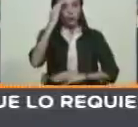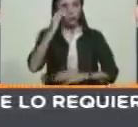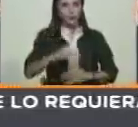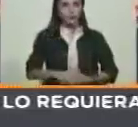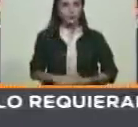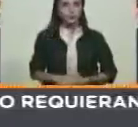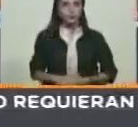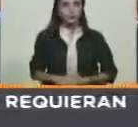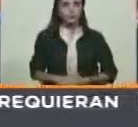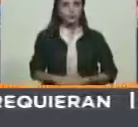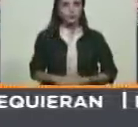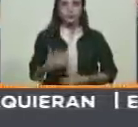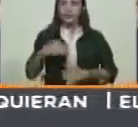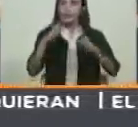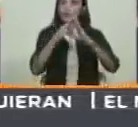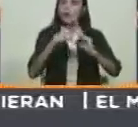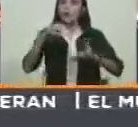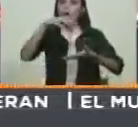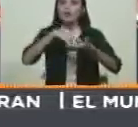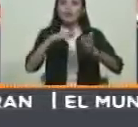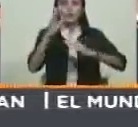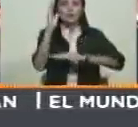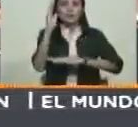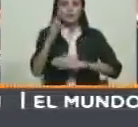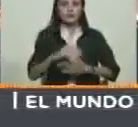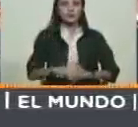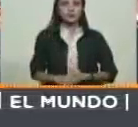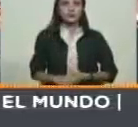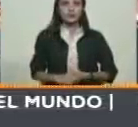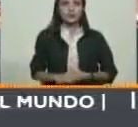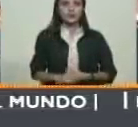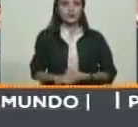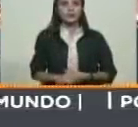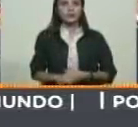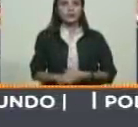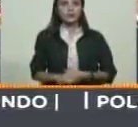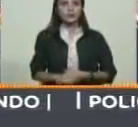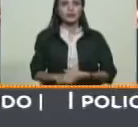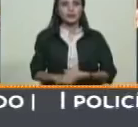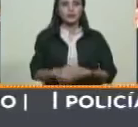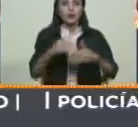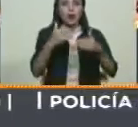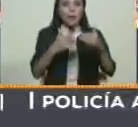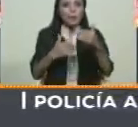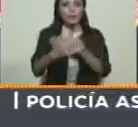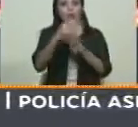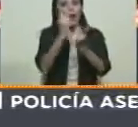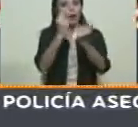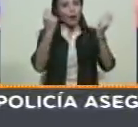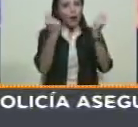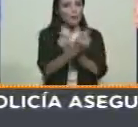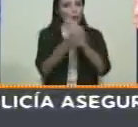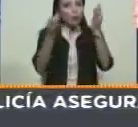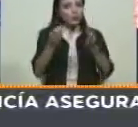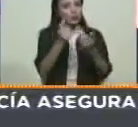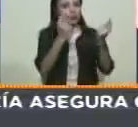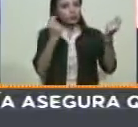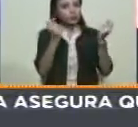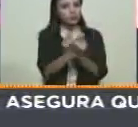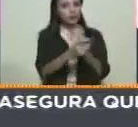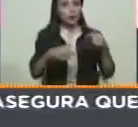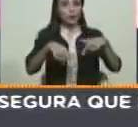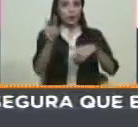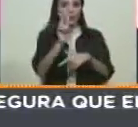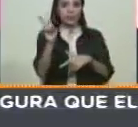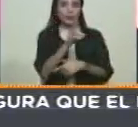decírselo a todo el estado lara tenemos que avanzar hacia un gran cambio grandes cambios necesita venezuela en lo